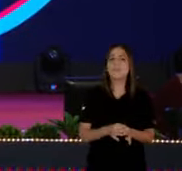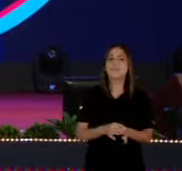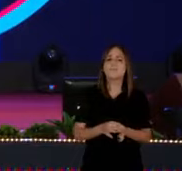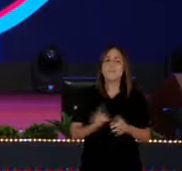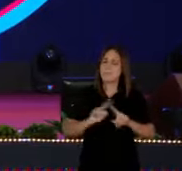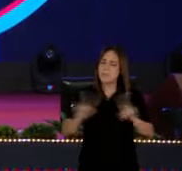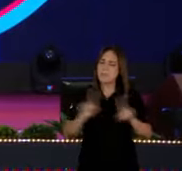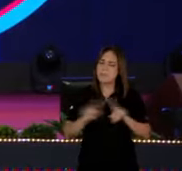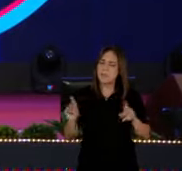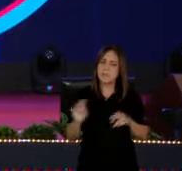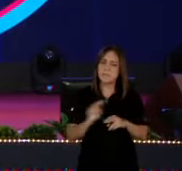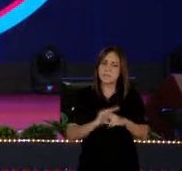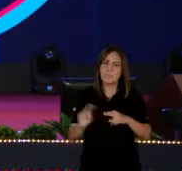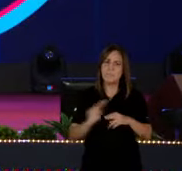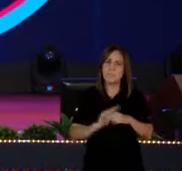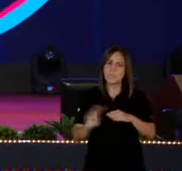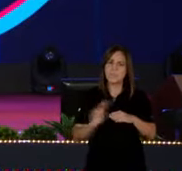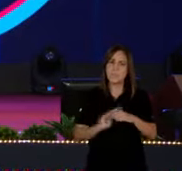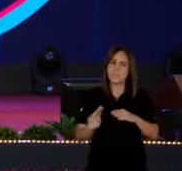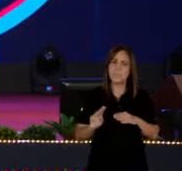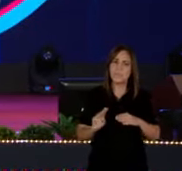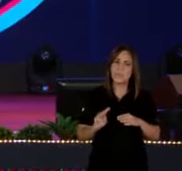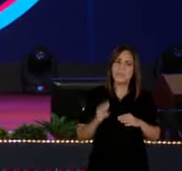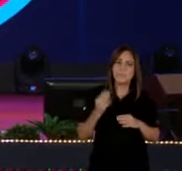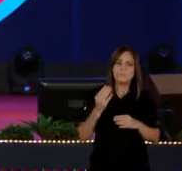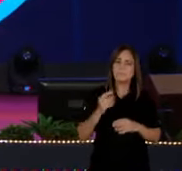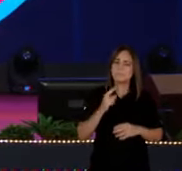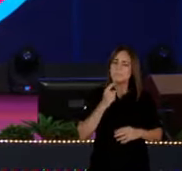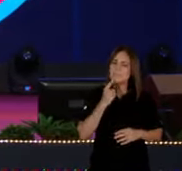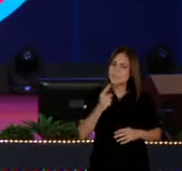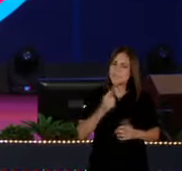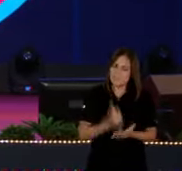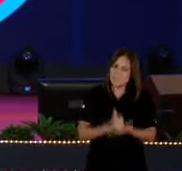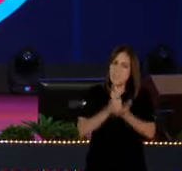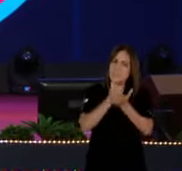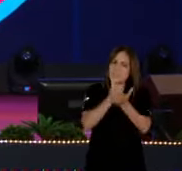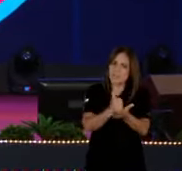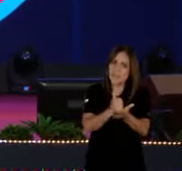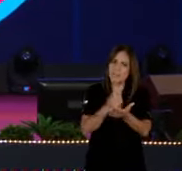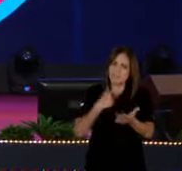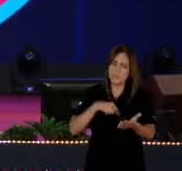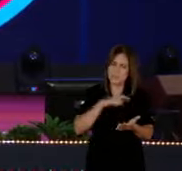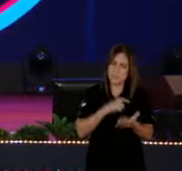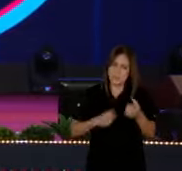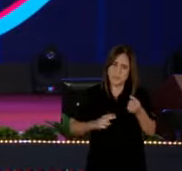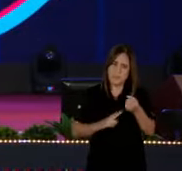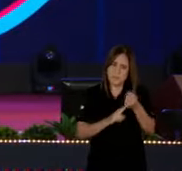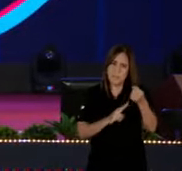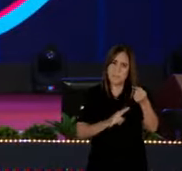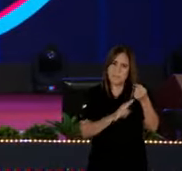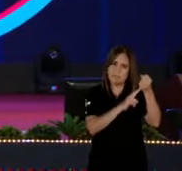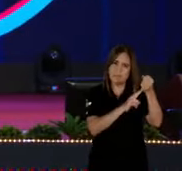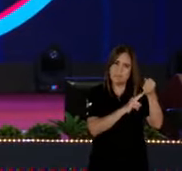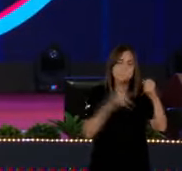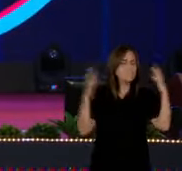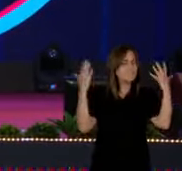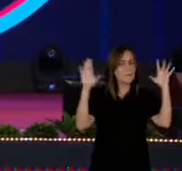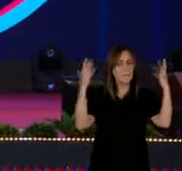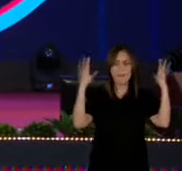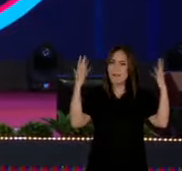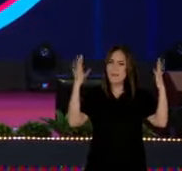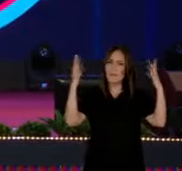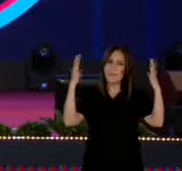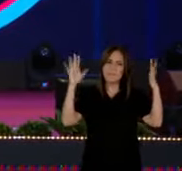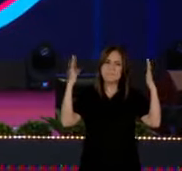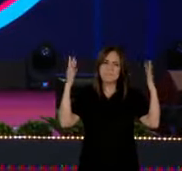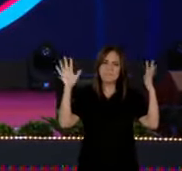diciendo: nosotros cubrimos esa área, nosotros cubriremos esa otra área. Alguien que aplauda a su líder, por favor.